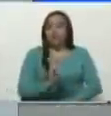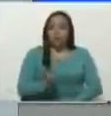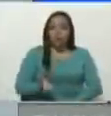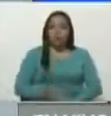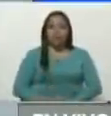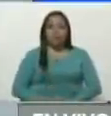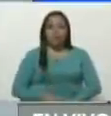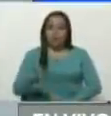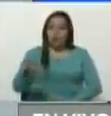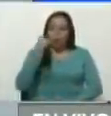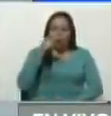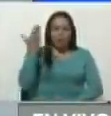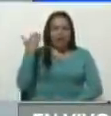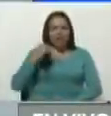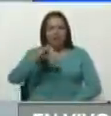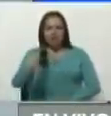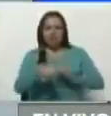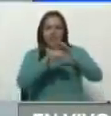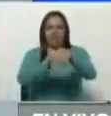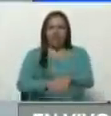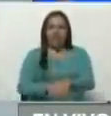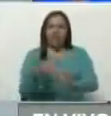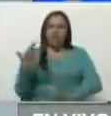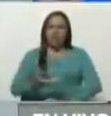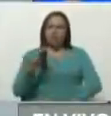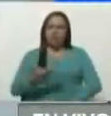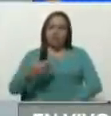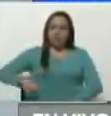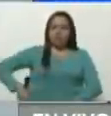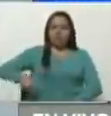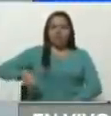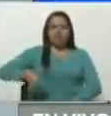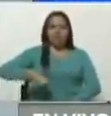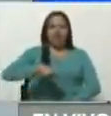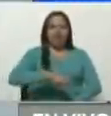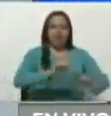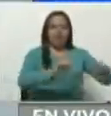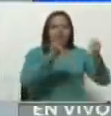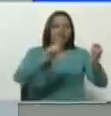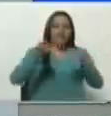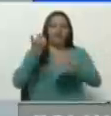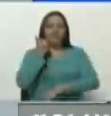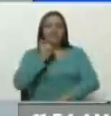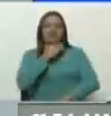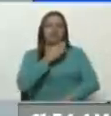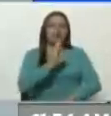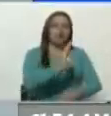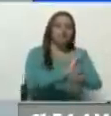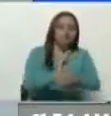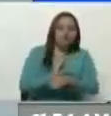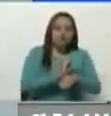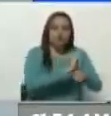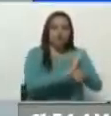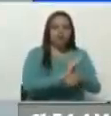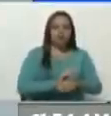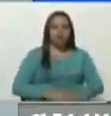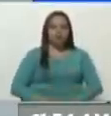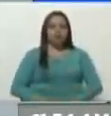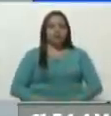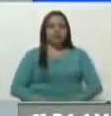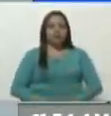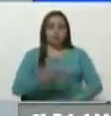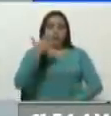este hombre que era célebre porque iba con su maletín a curar a los enfermos y toda esa serie de cosas, y porque, bueno,